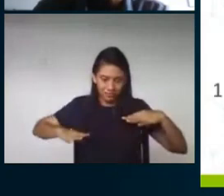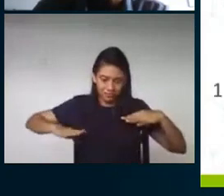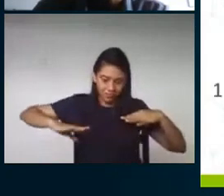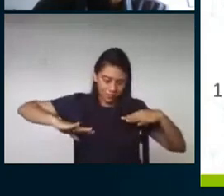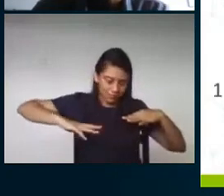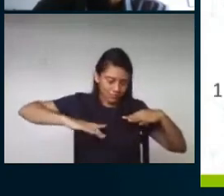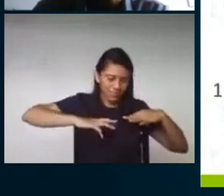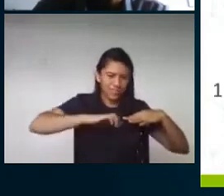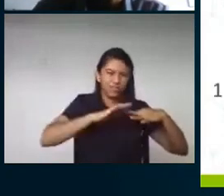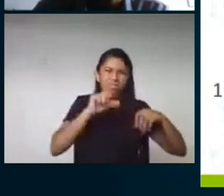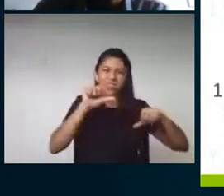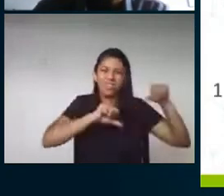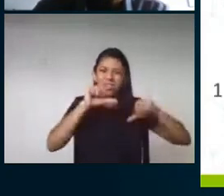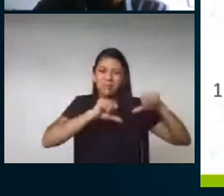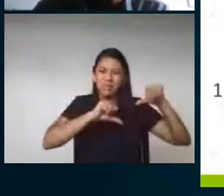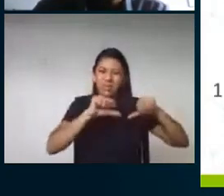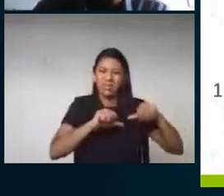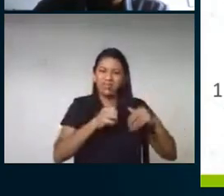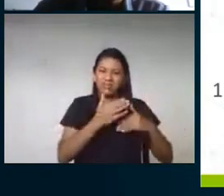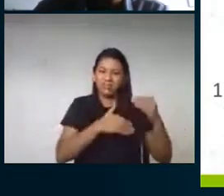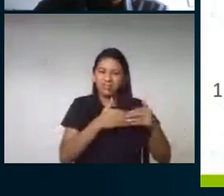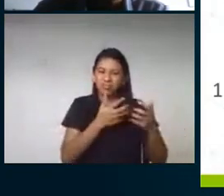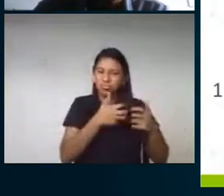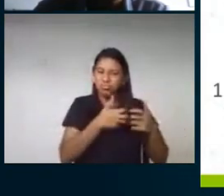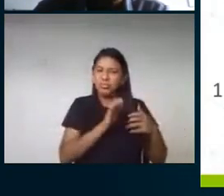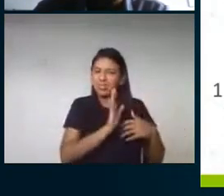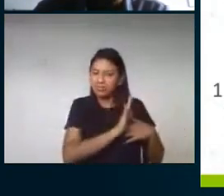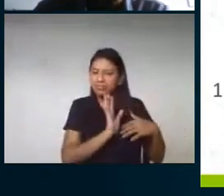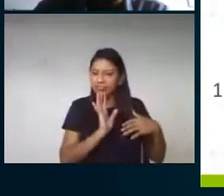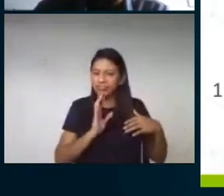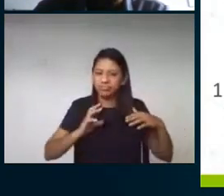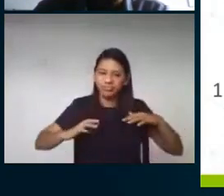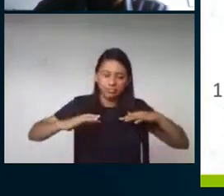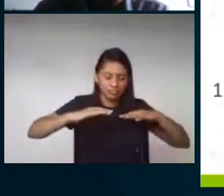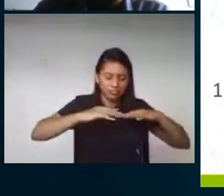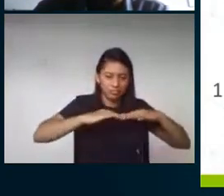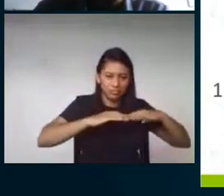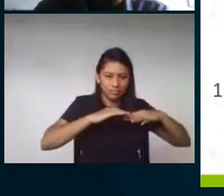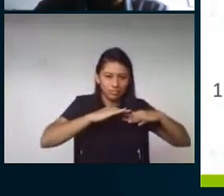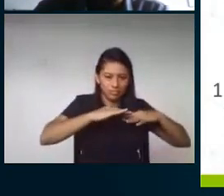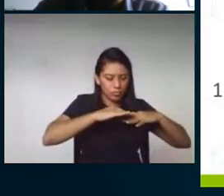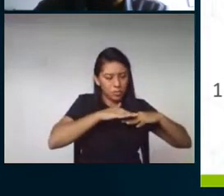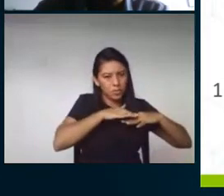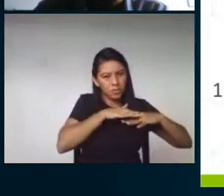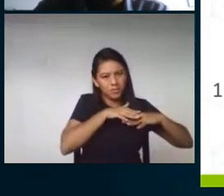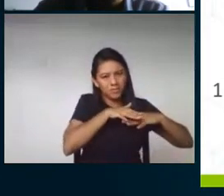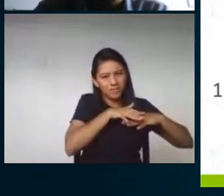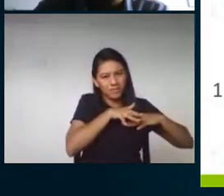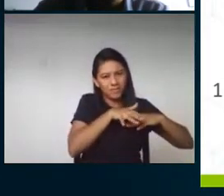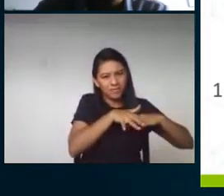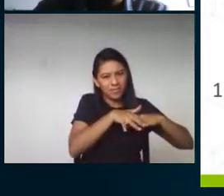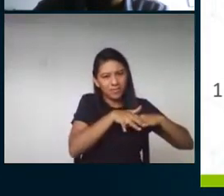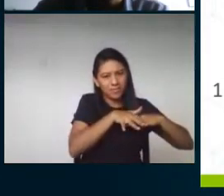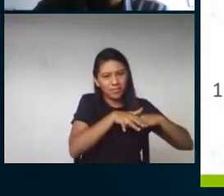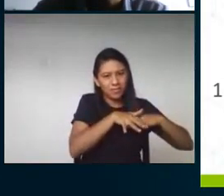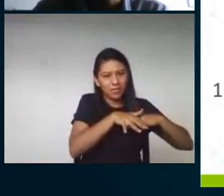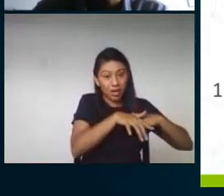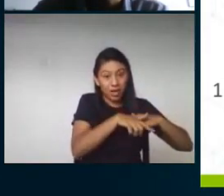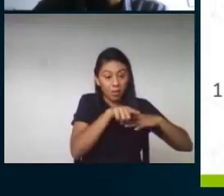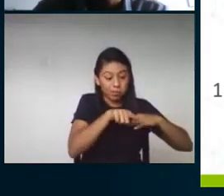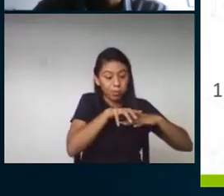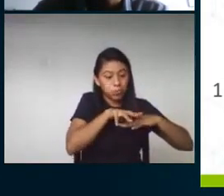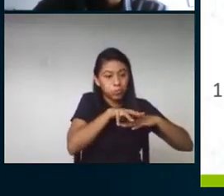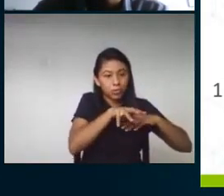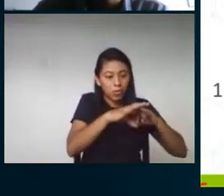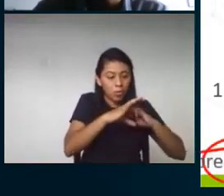químicos, hay unos procesos involucrados, y el agua después fluye por acá y sigue hacia los canales, hacia un canal de coagulación. Después